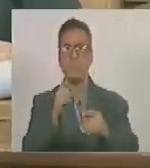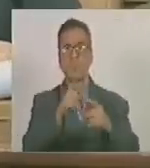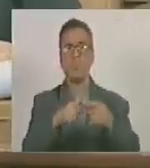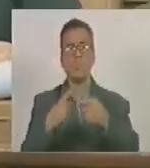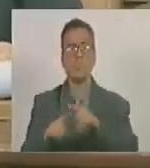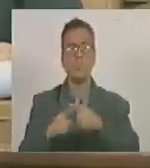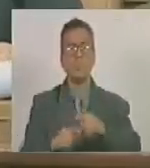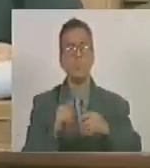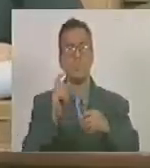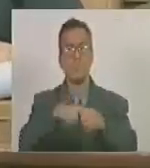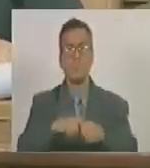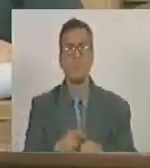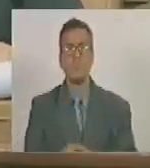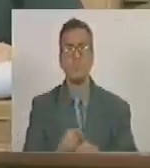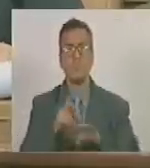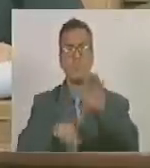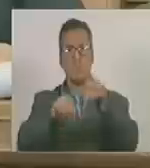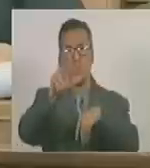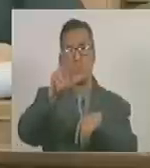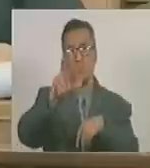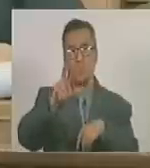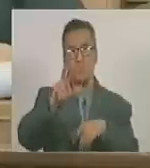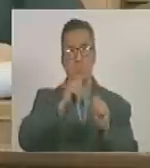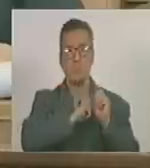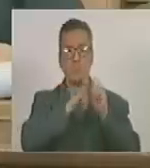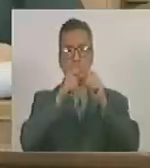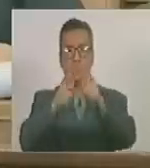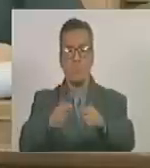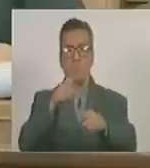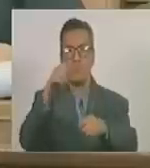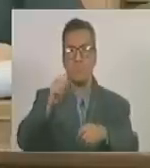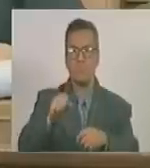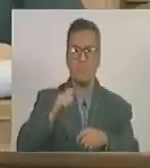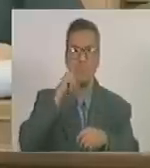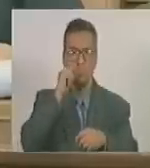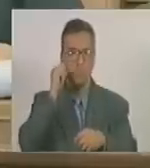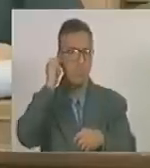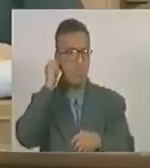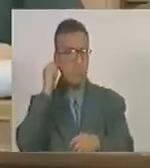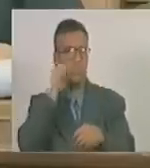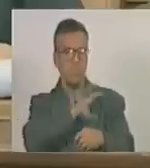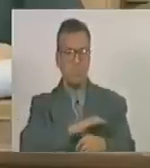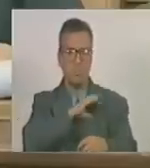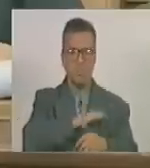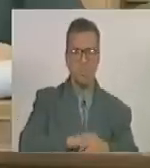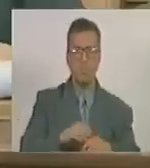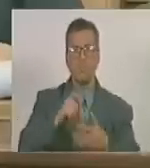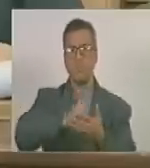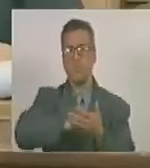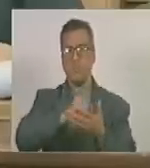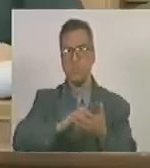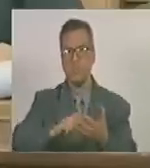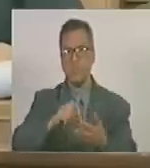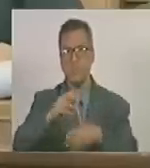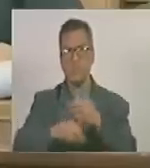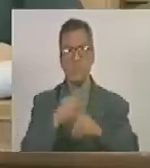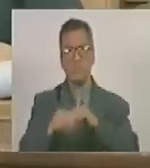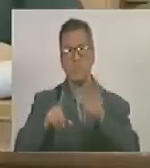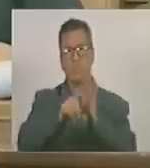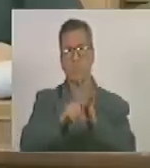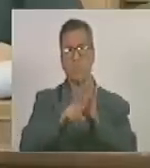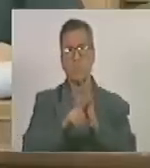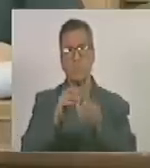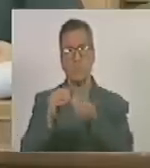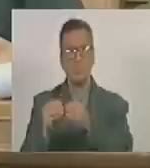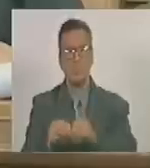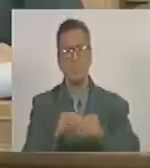otras atribuciones. 13. Designar a las y los miembros de la Comisión de Contratación conforme a la ley que regula